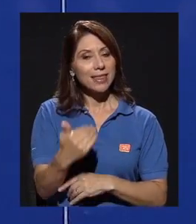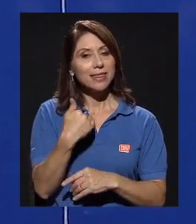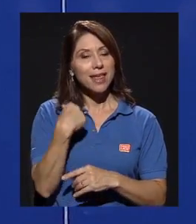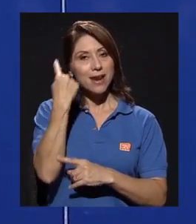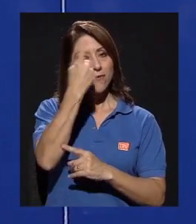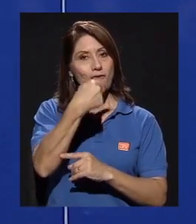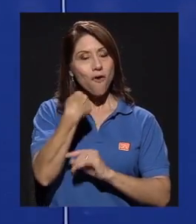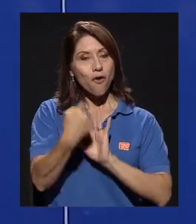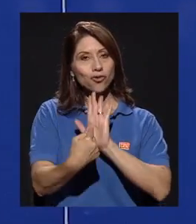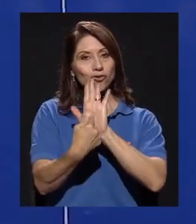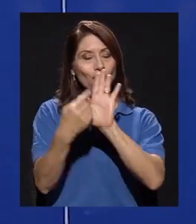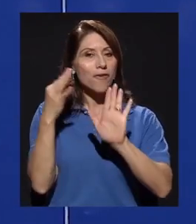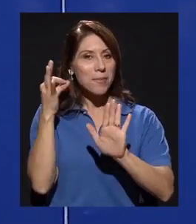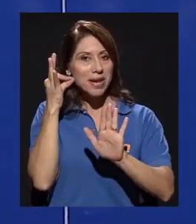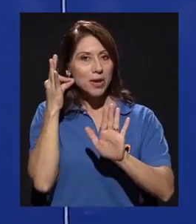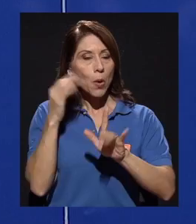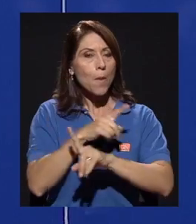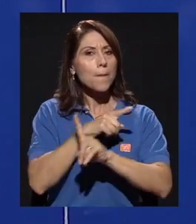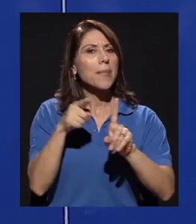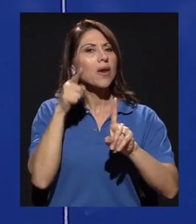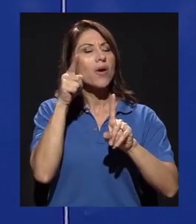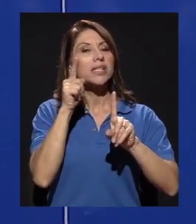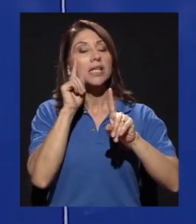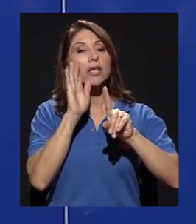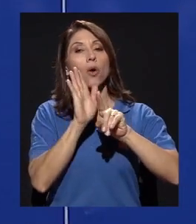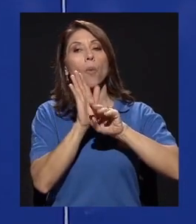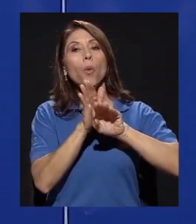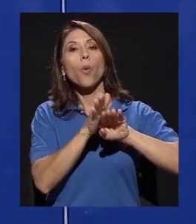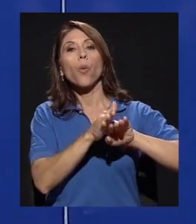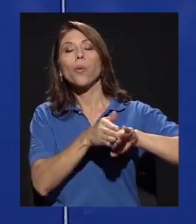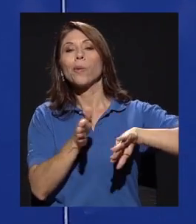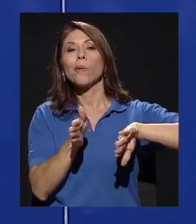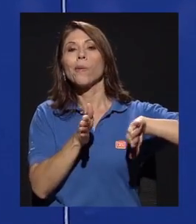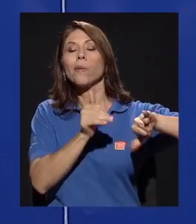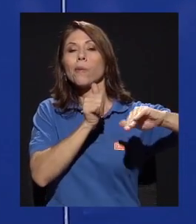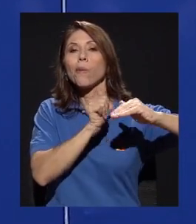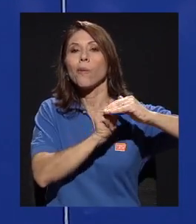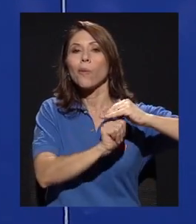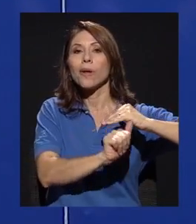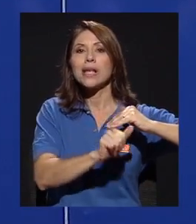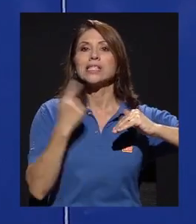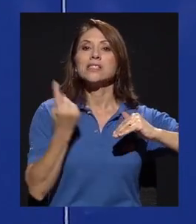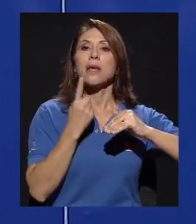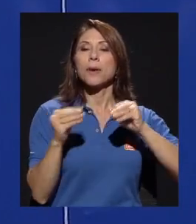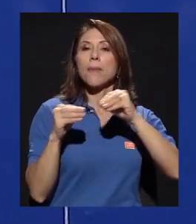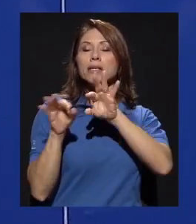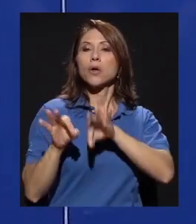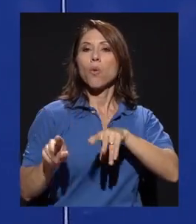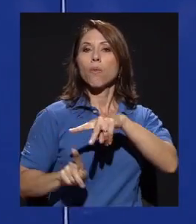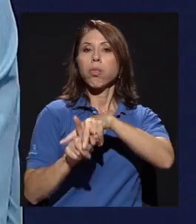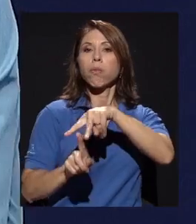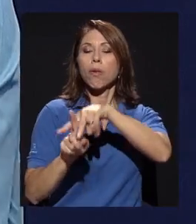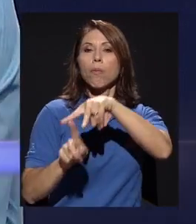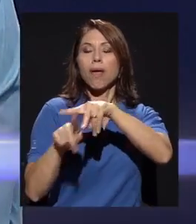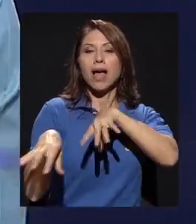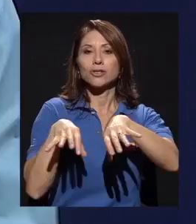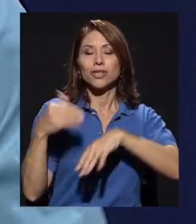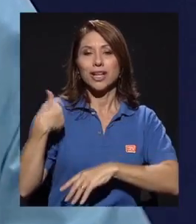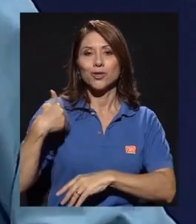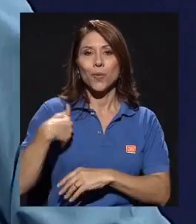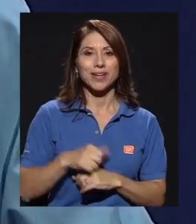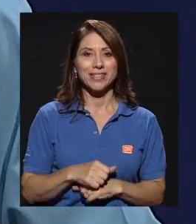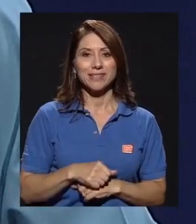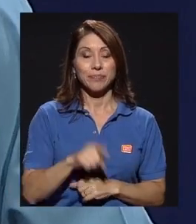femenino sin embargo esta ha sido opacada y hasta silenciada predominando las acciones de los hombres esta conducta